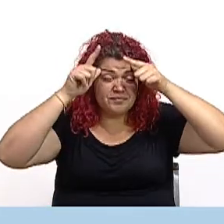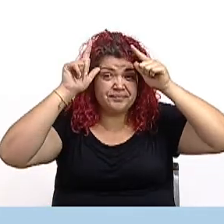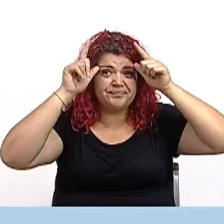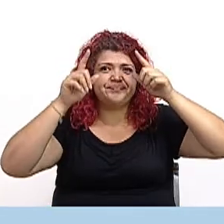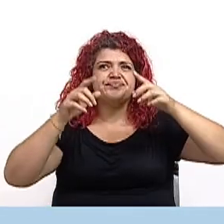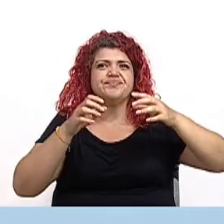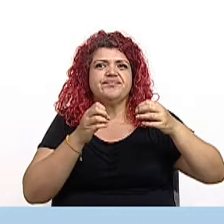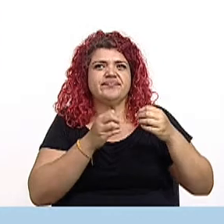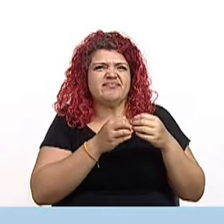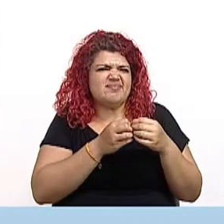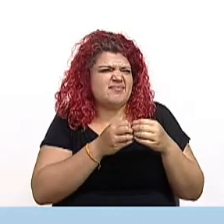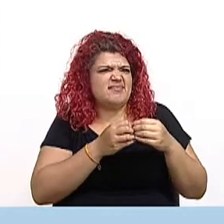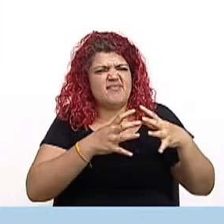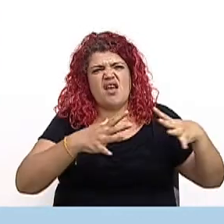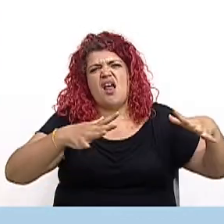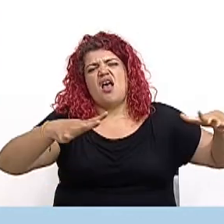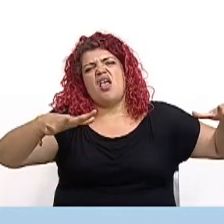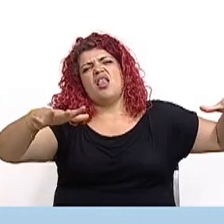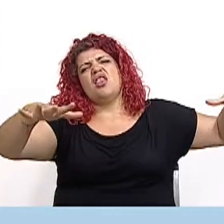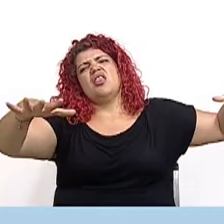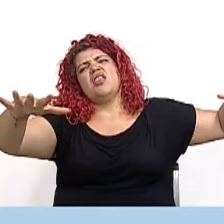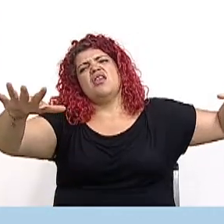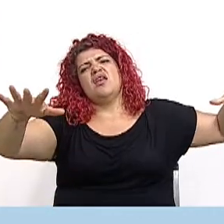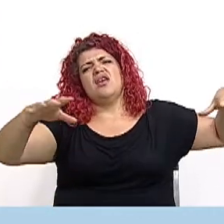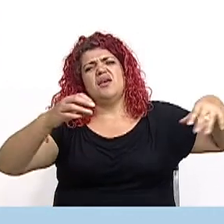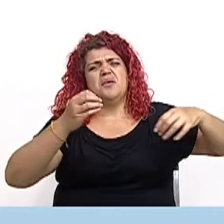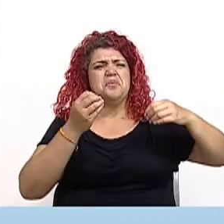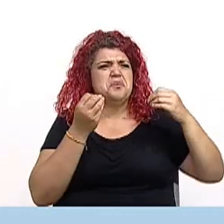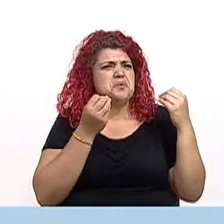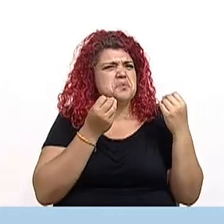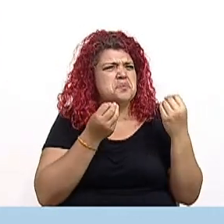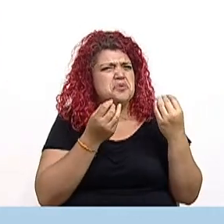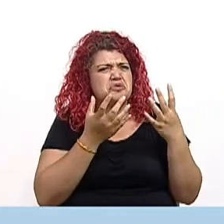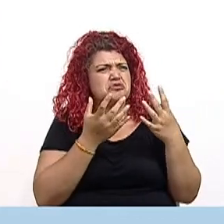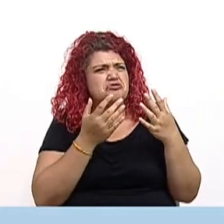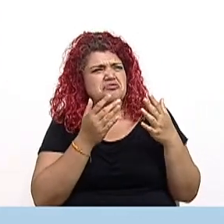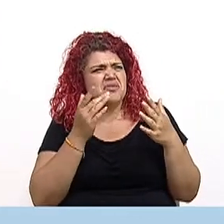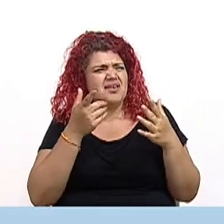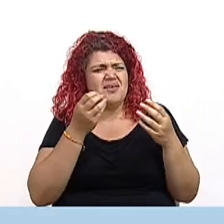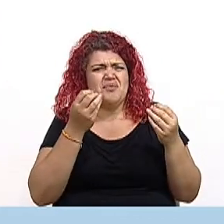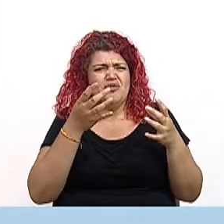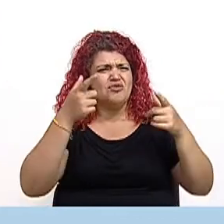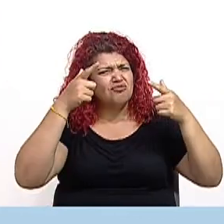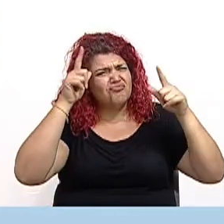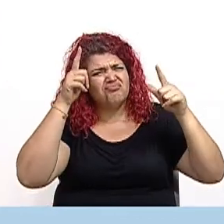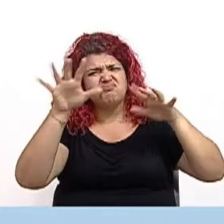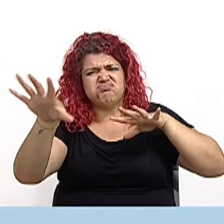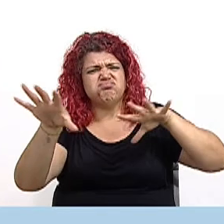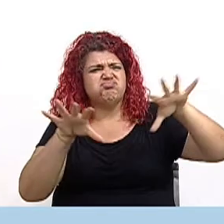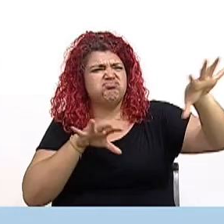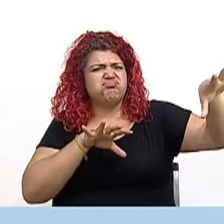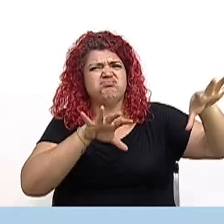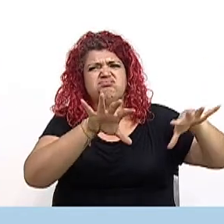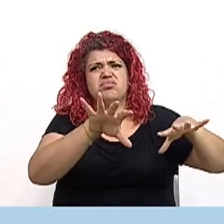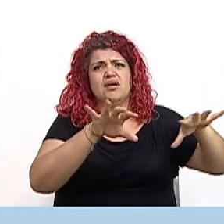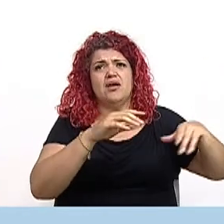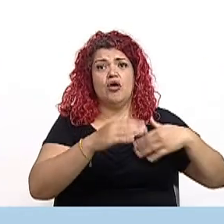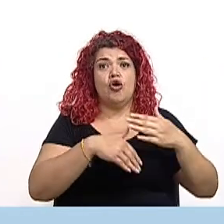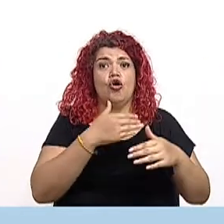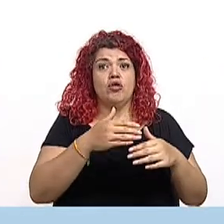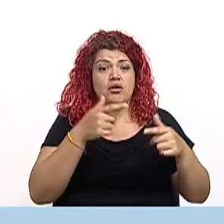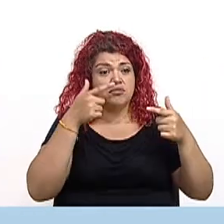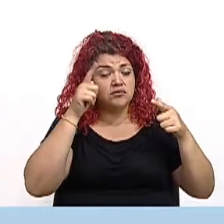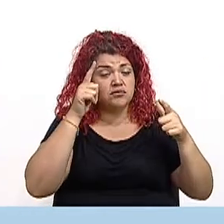se desarrolla en grandes territorios, donde existe una cantidad limitada de cabezas de ganado muy dispersos. Mientras que la